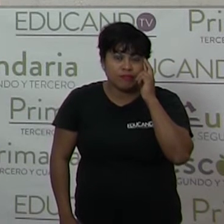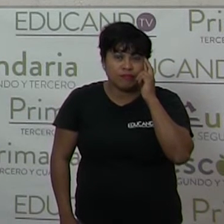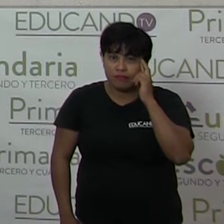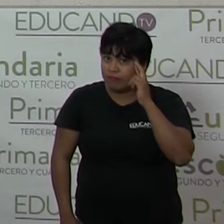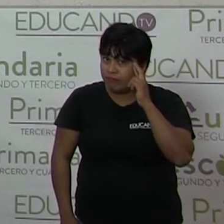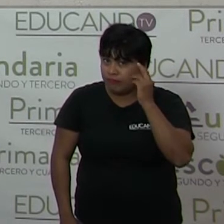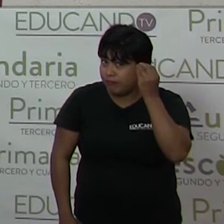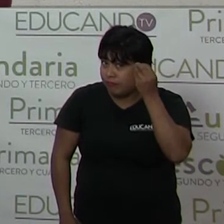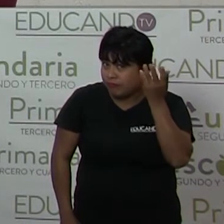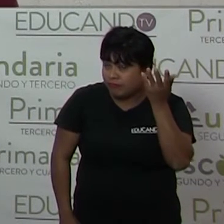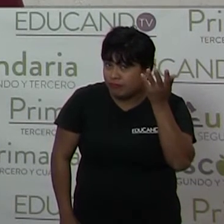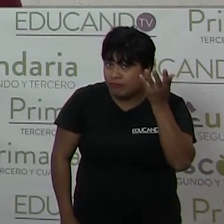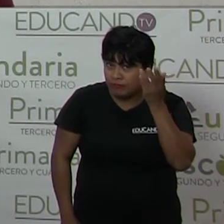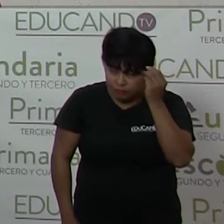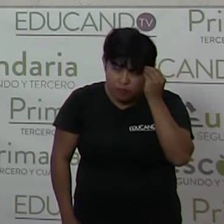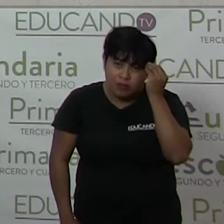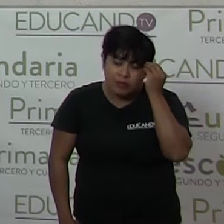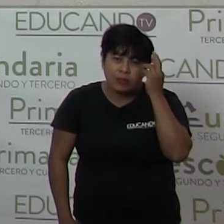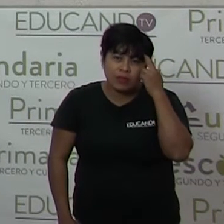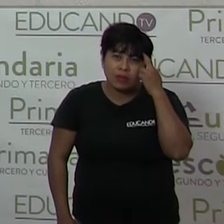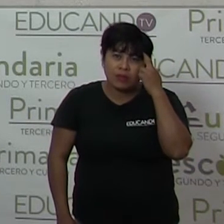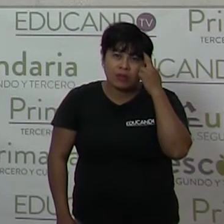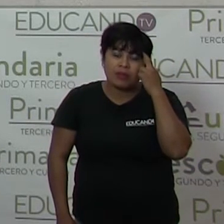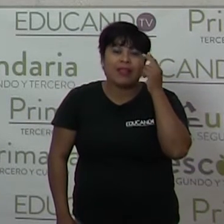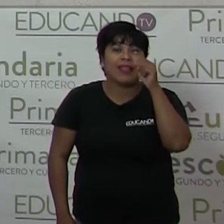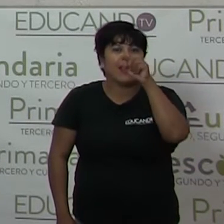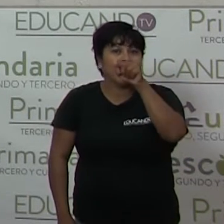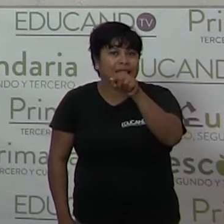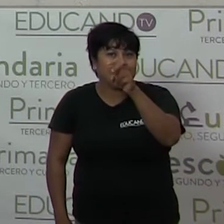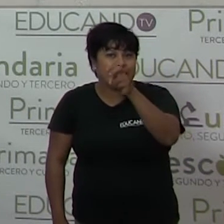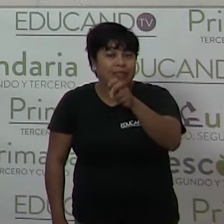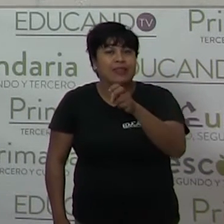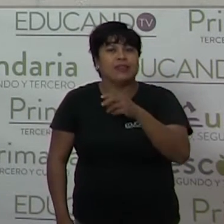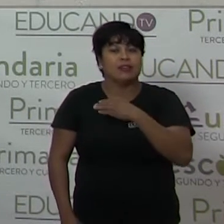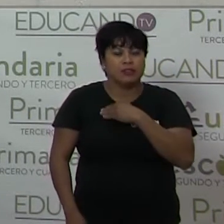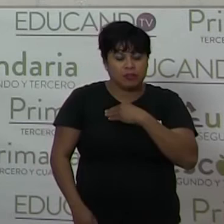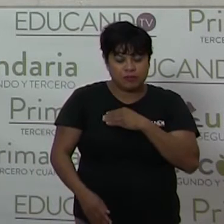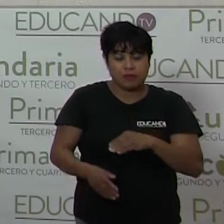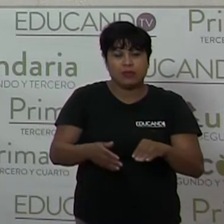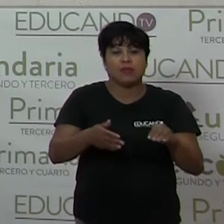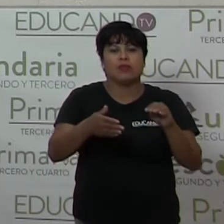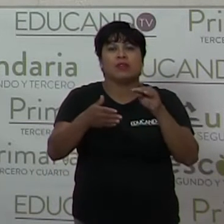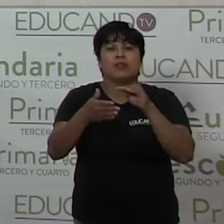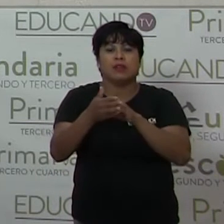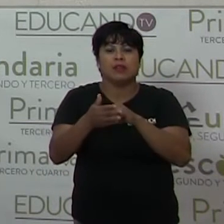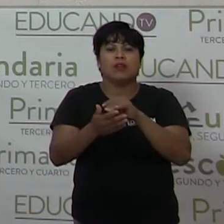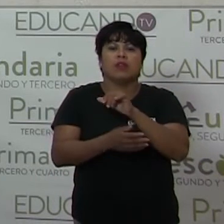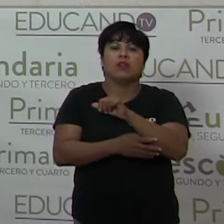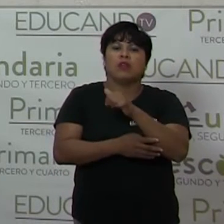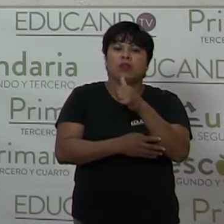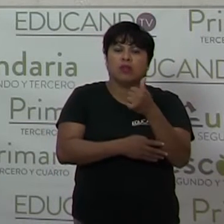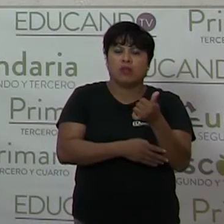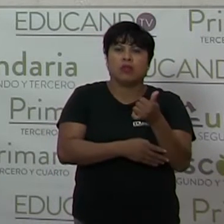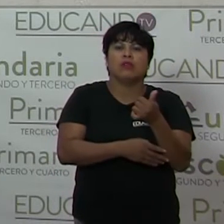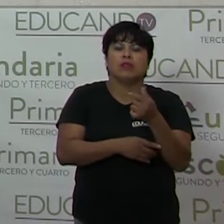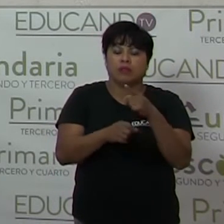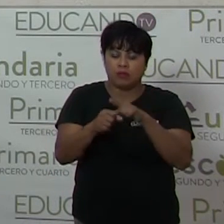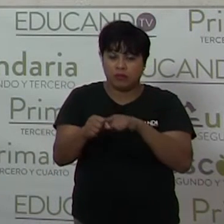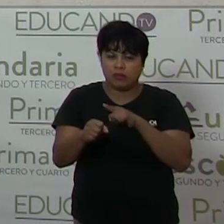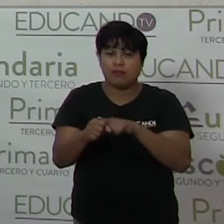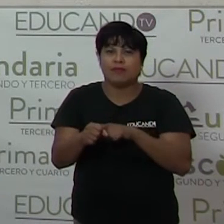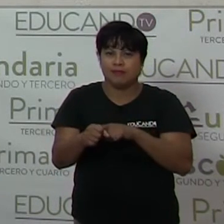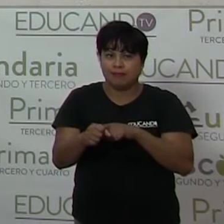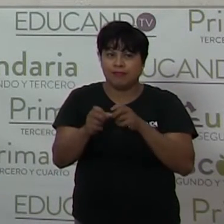te acuerdas si aquí y lo voy a poner con otro color te parece